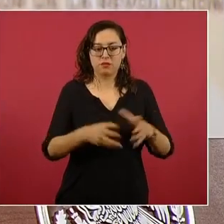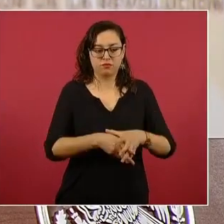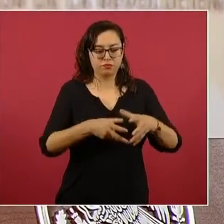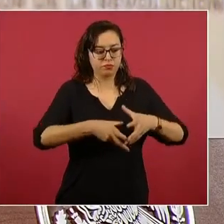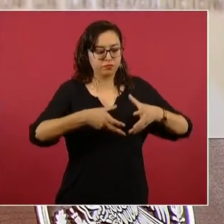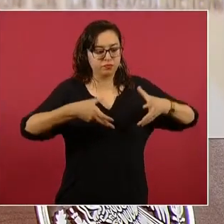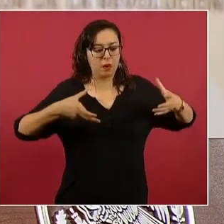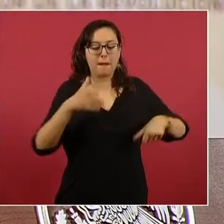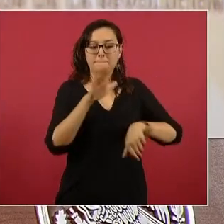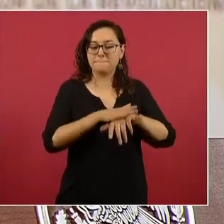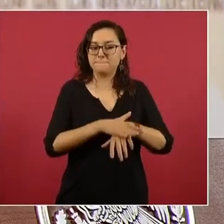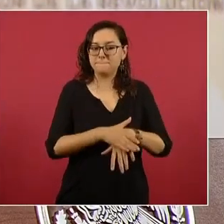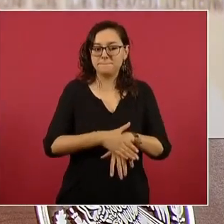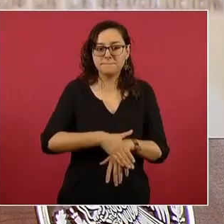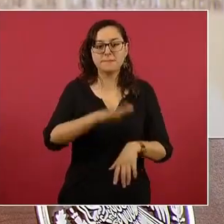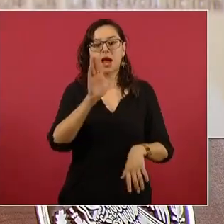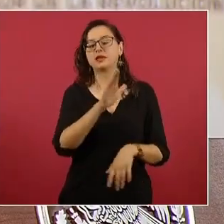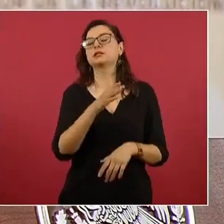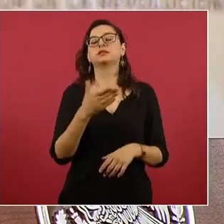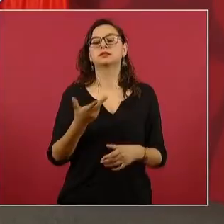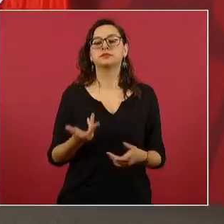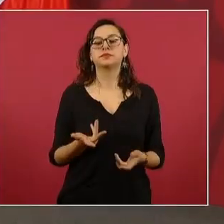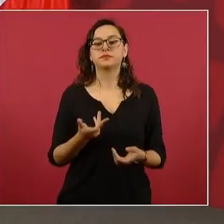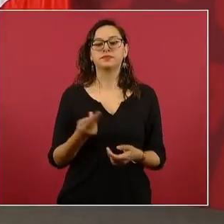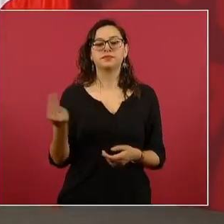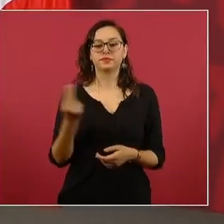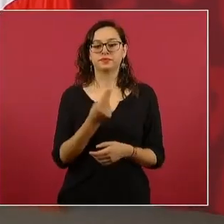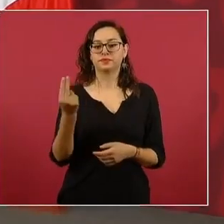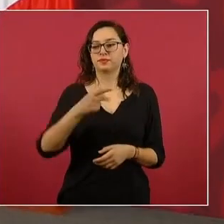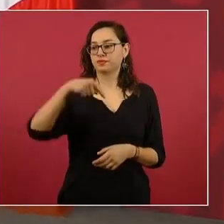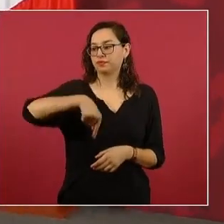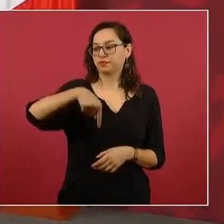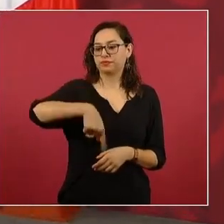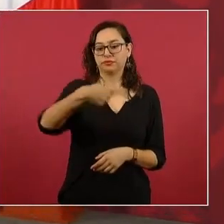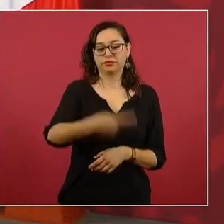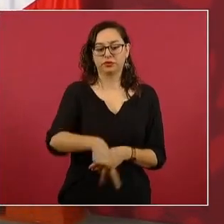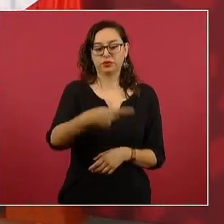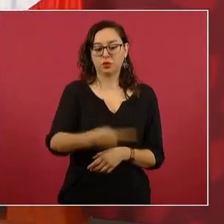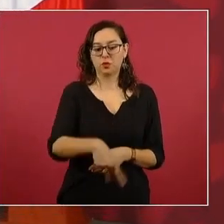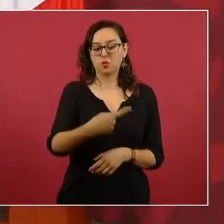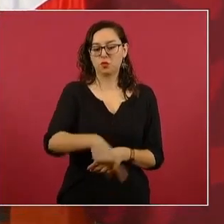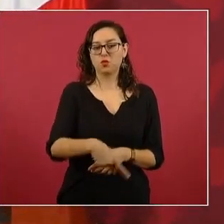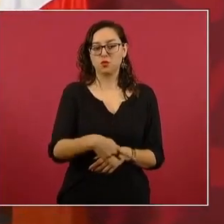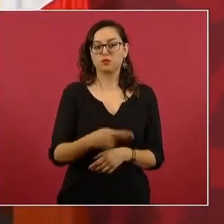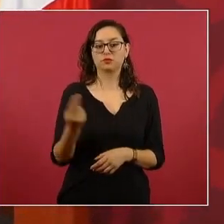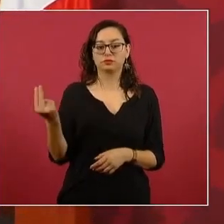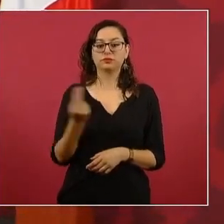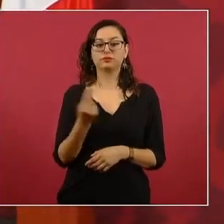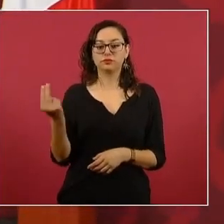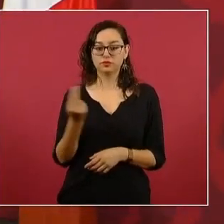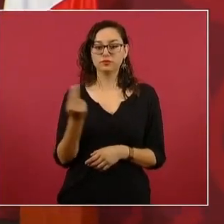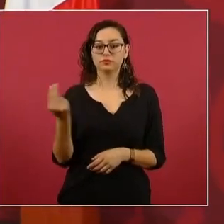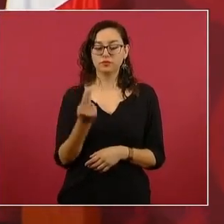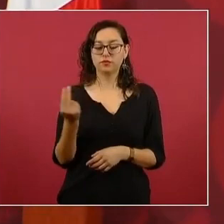reparación de las plantas de fertilizantes. Necesitamos fertilizantes.